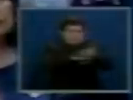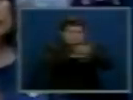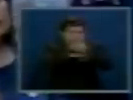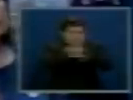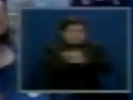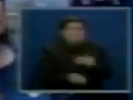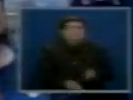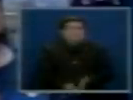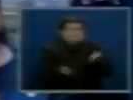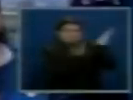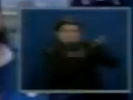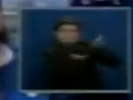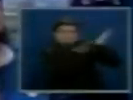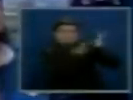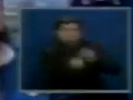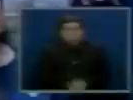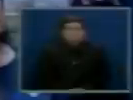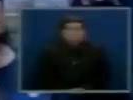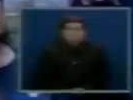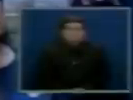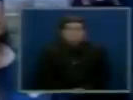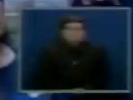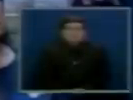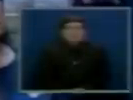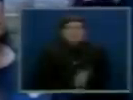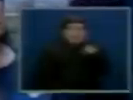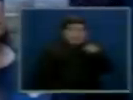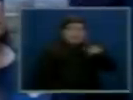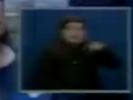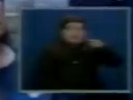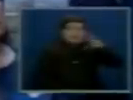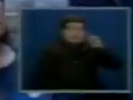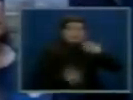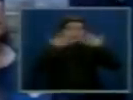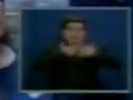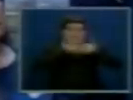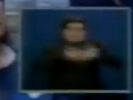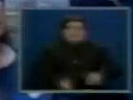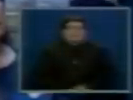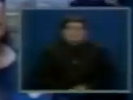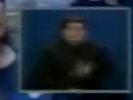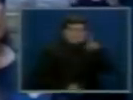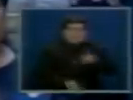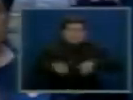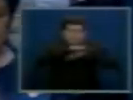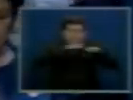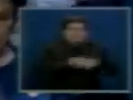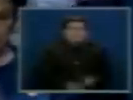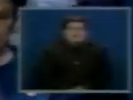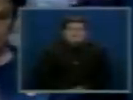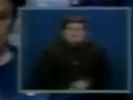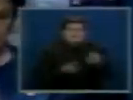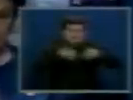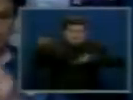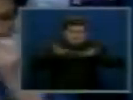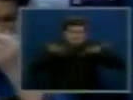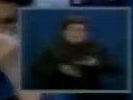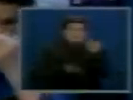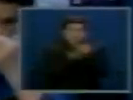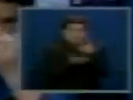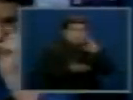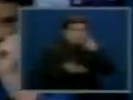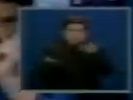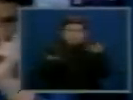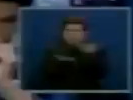exportaciones. ProEmpresa, una plataforma institucional de servicios financieros y no financieros para el desarrollo de